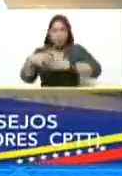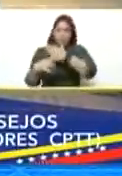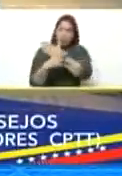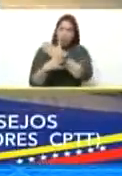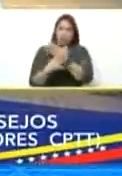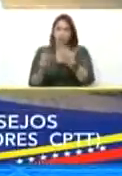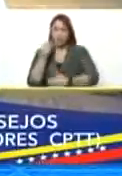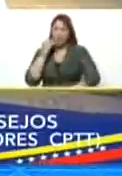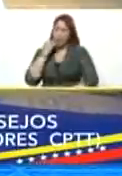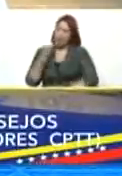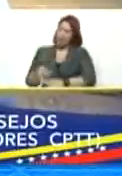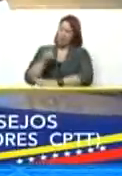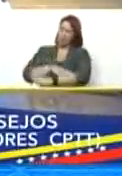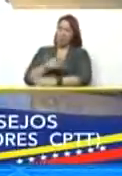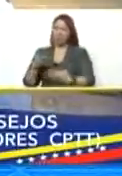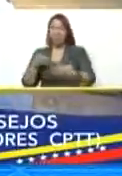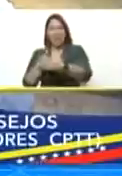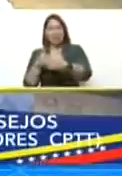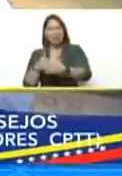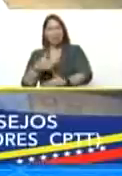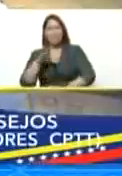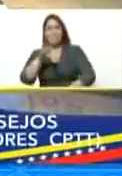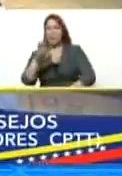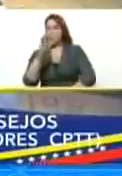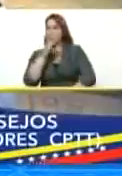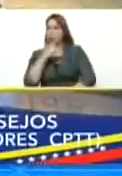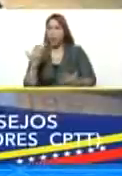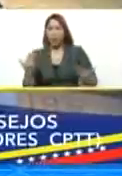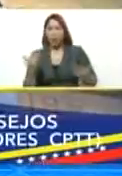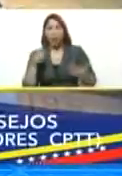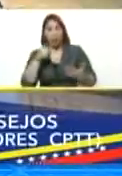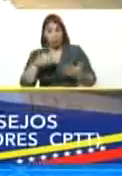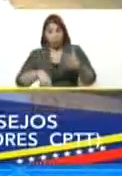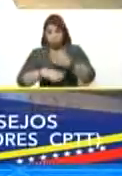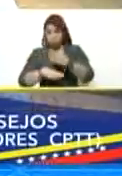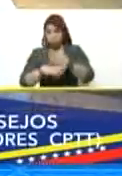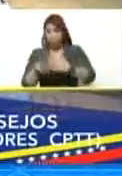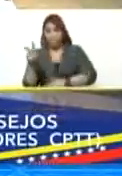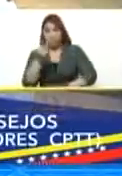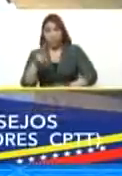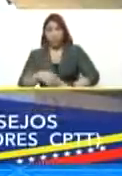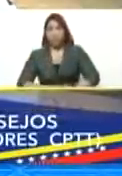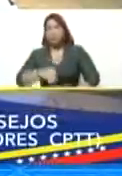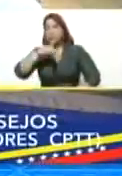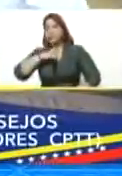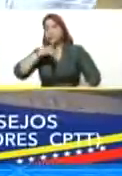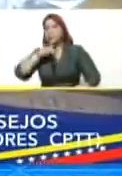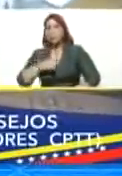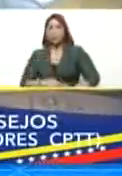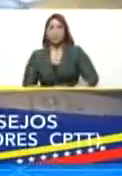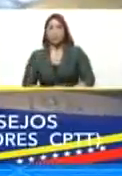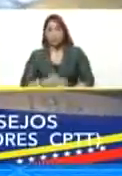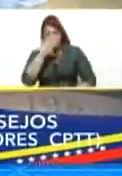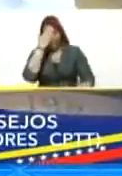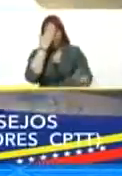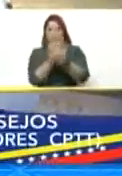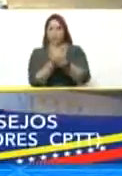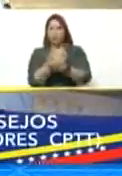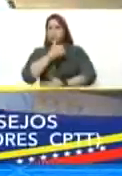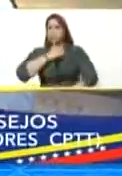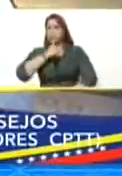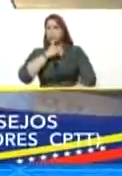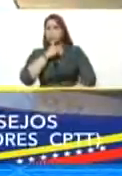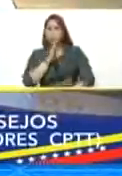la derecha extremista antipatria. Y bueno, ahí va Venezuela resistiendo. Un frente de resistencia por